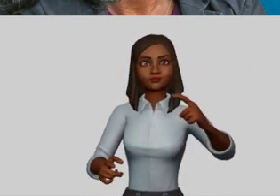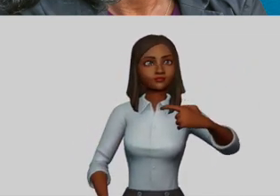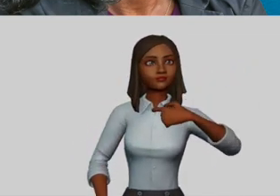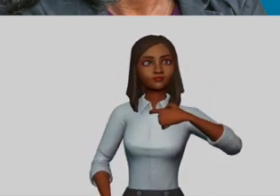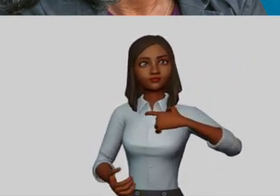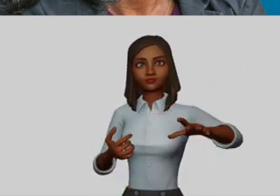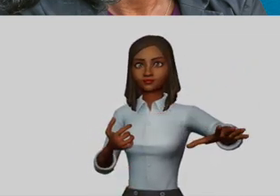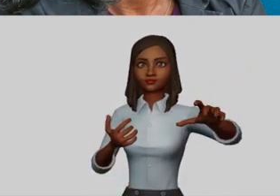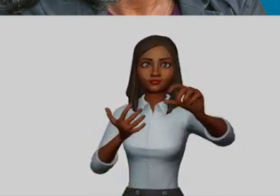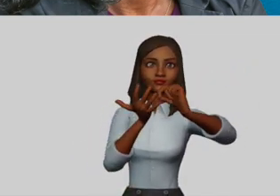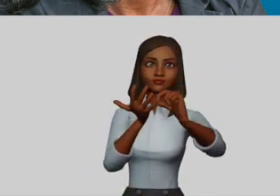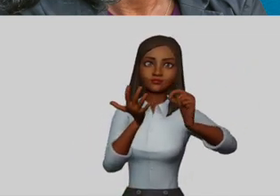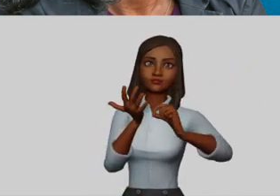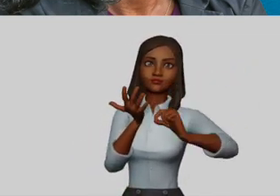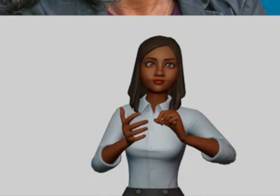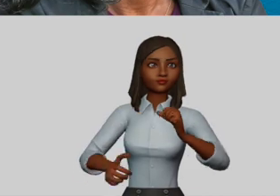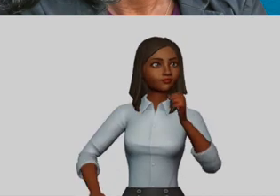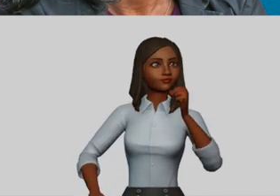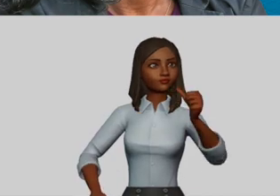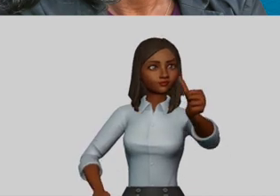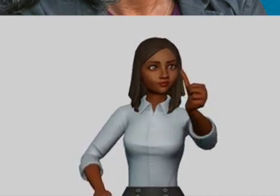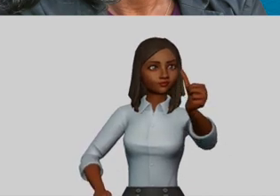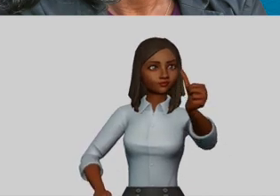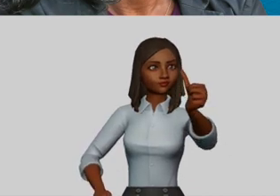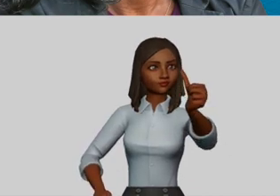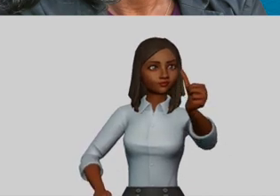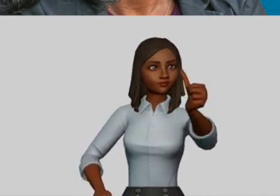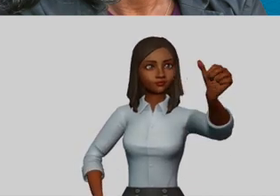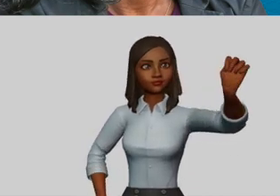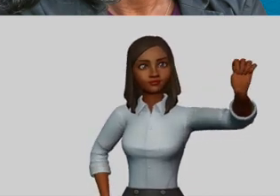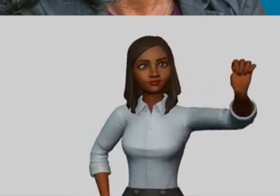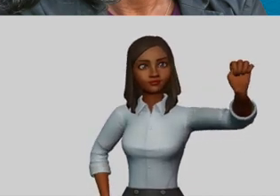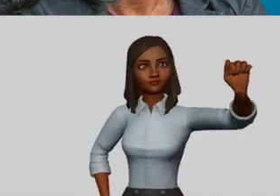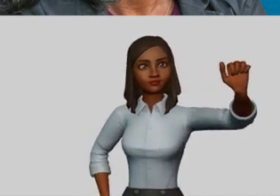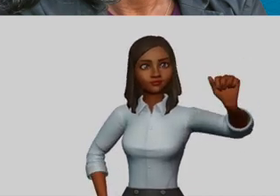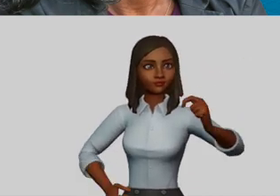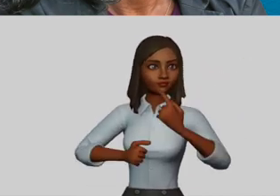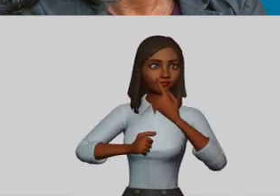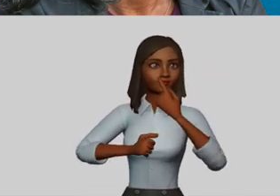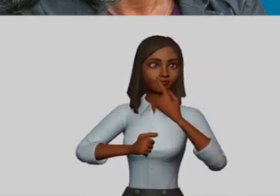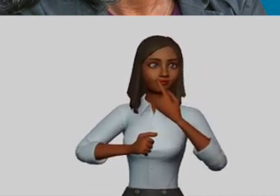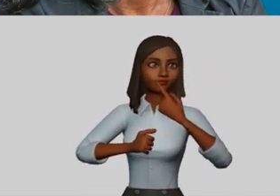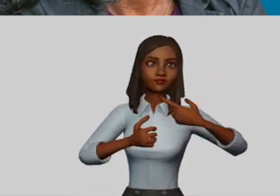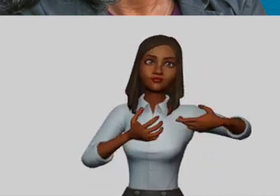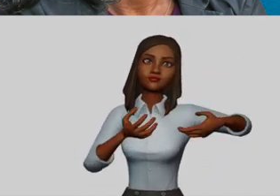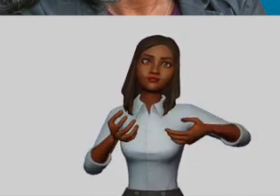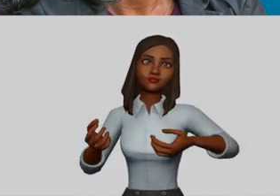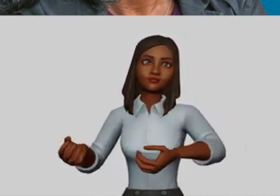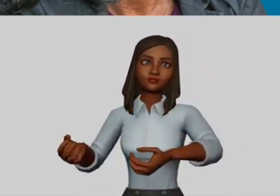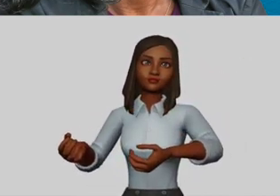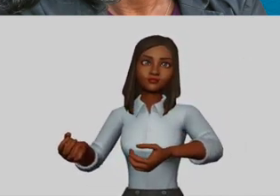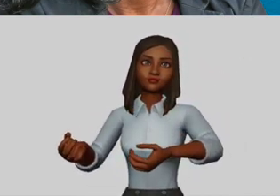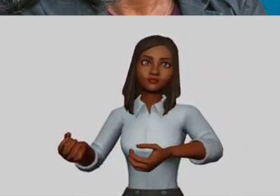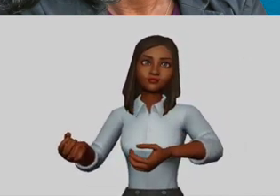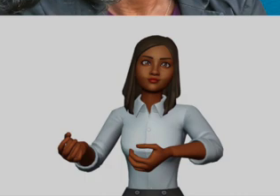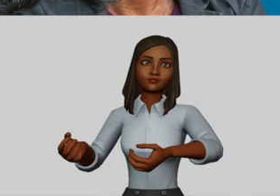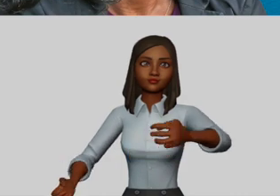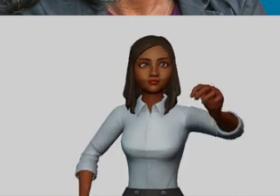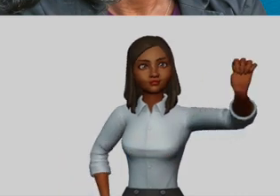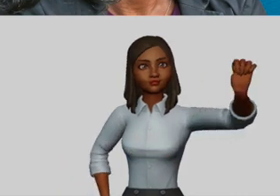Nico también dejó todo y nos mudamos juntos para salvar un poquito de dinero. Así que vivimos todos